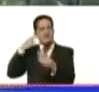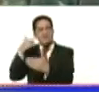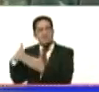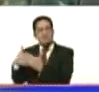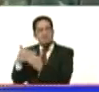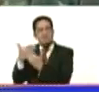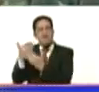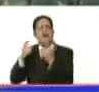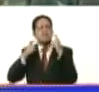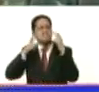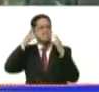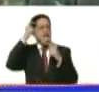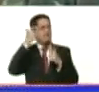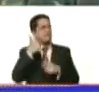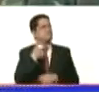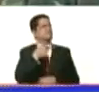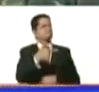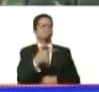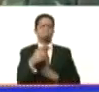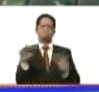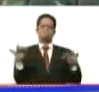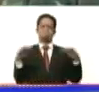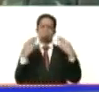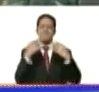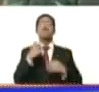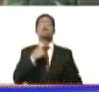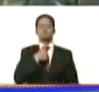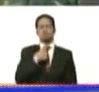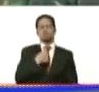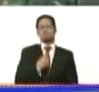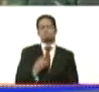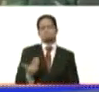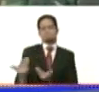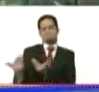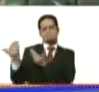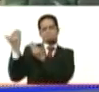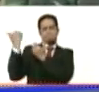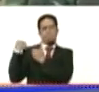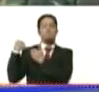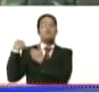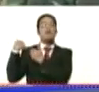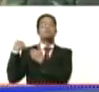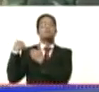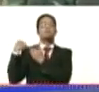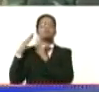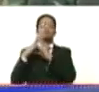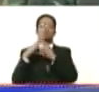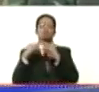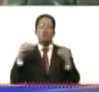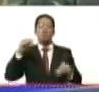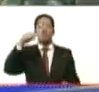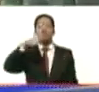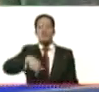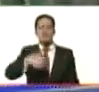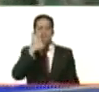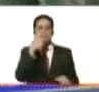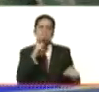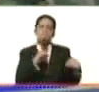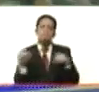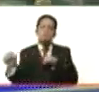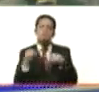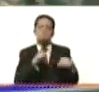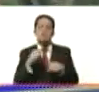cara y dijo: asumo toda la responsabilidad de este movimiento